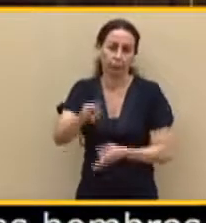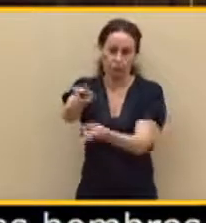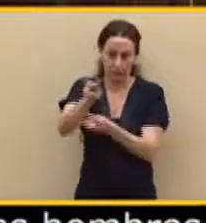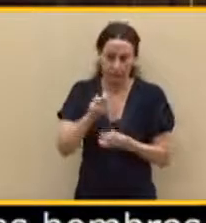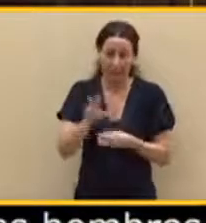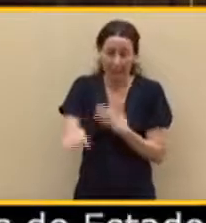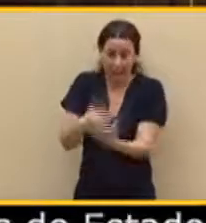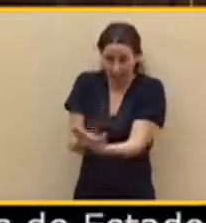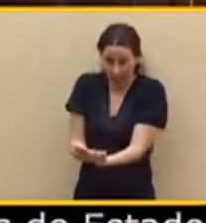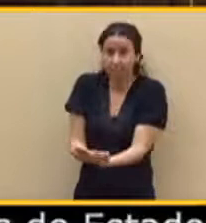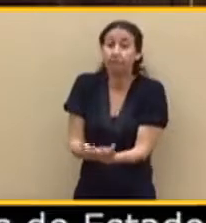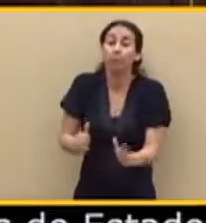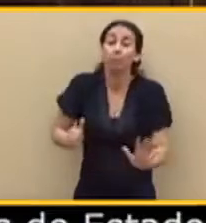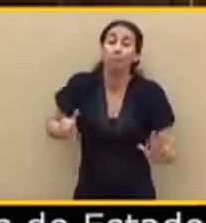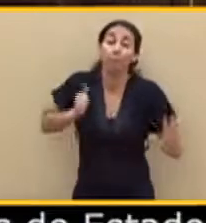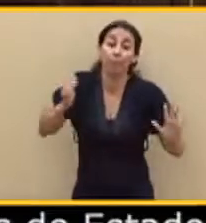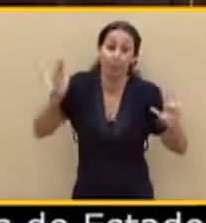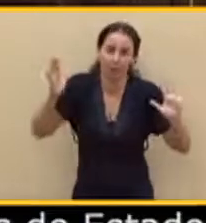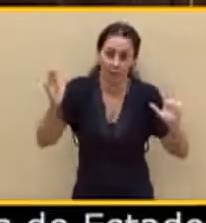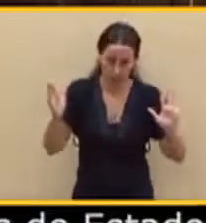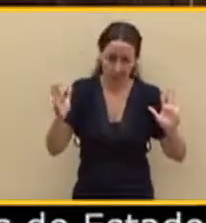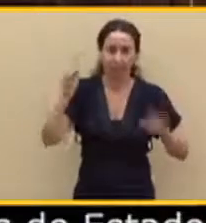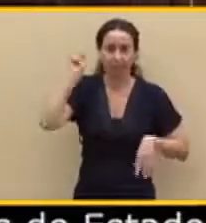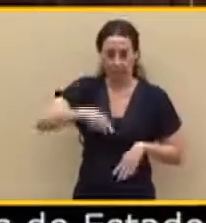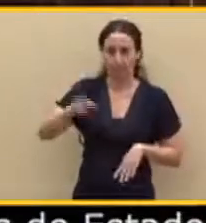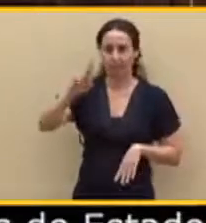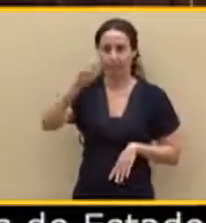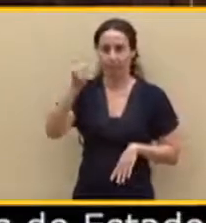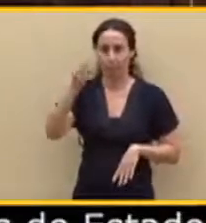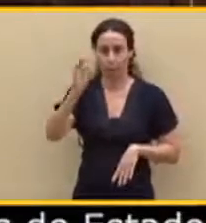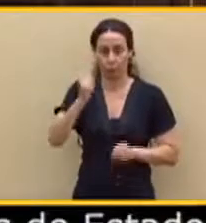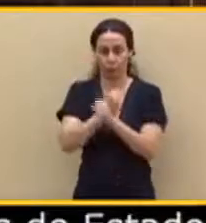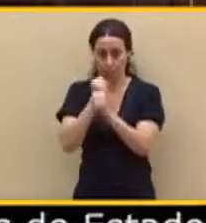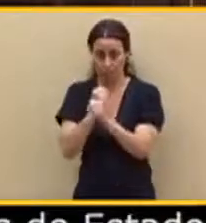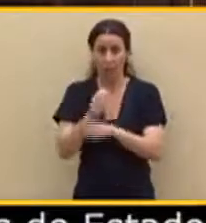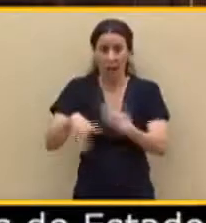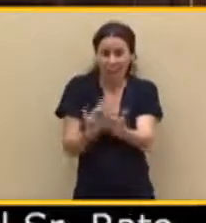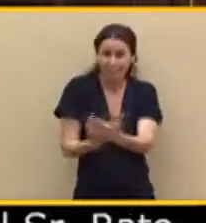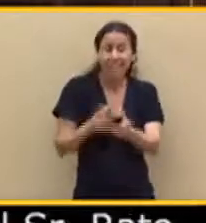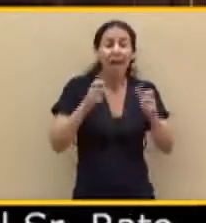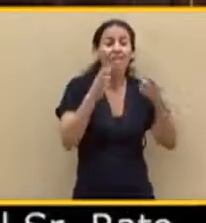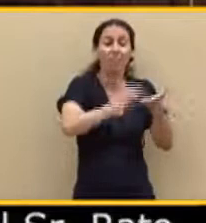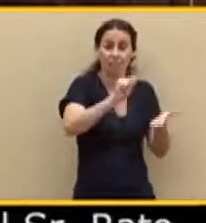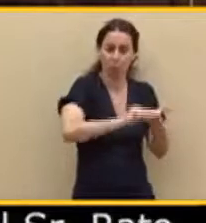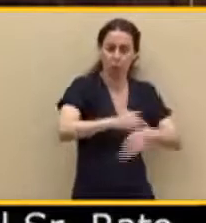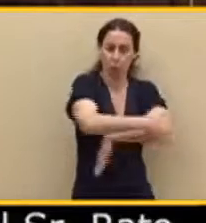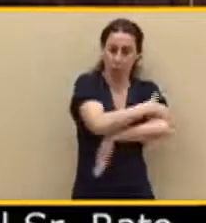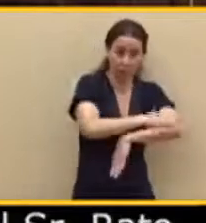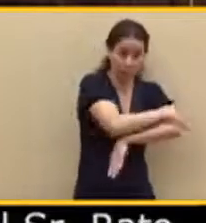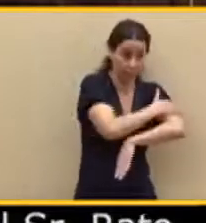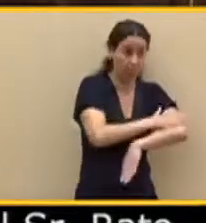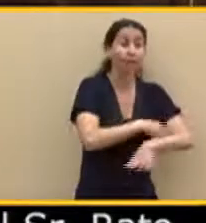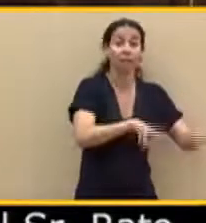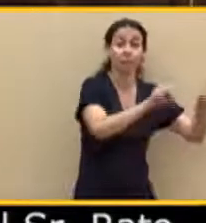o casualidad, al señor Rodrigo Rato, de los despachos ministeriales a la empresa privada, recibiendo adjudicaciones millonarias